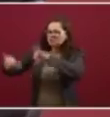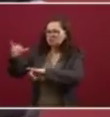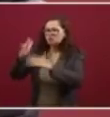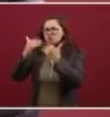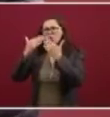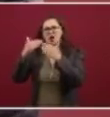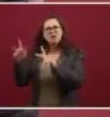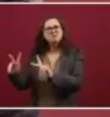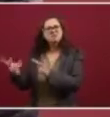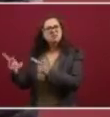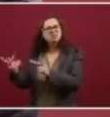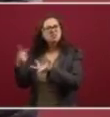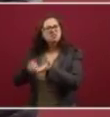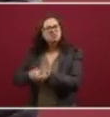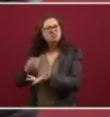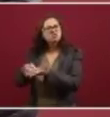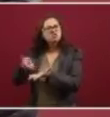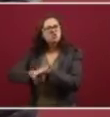eran políticos.